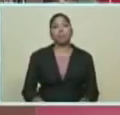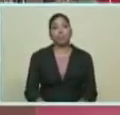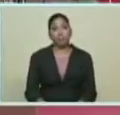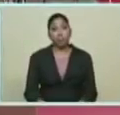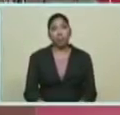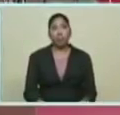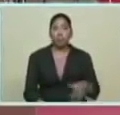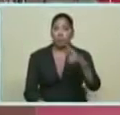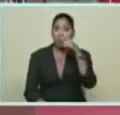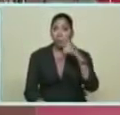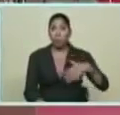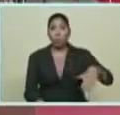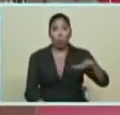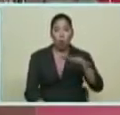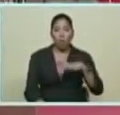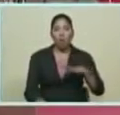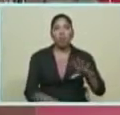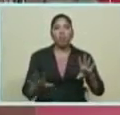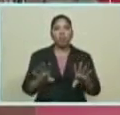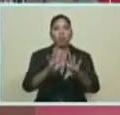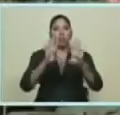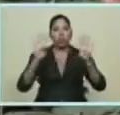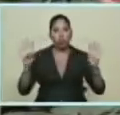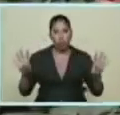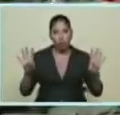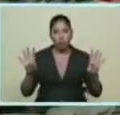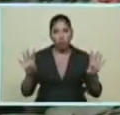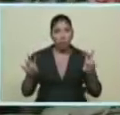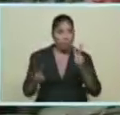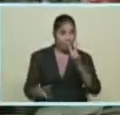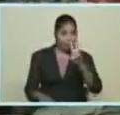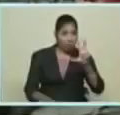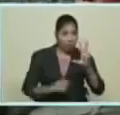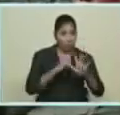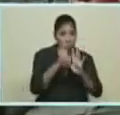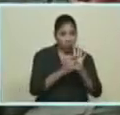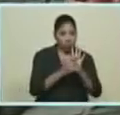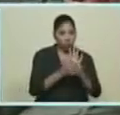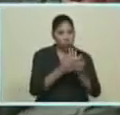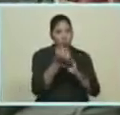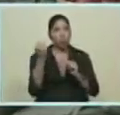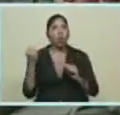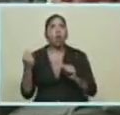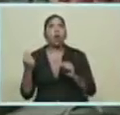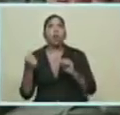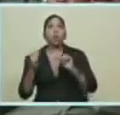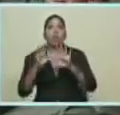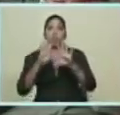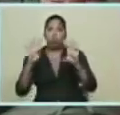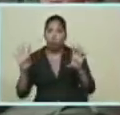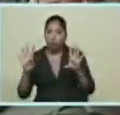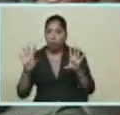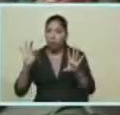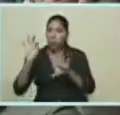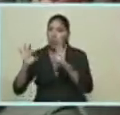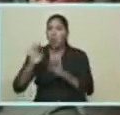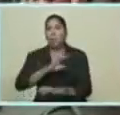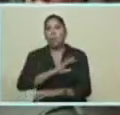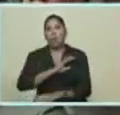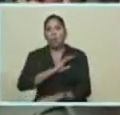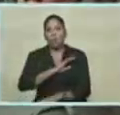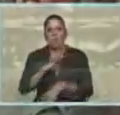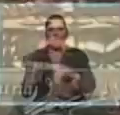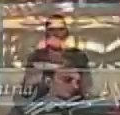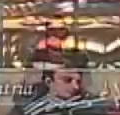bolivariana al ganar 19 gobernaciones de 23. Democracia, libertad, elecciones,